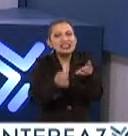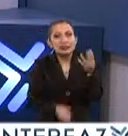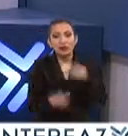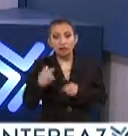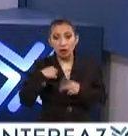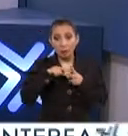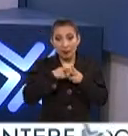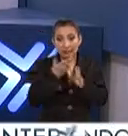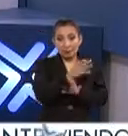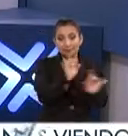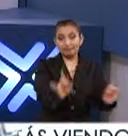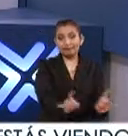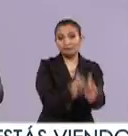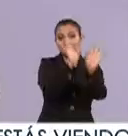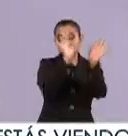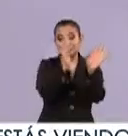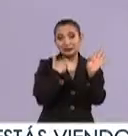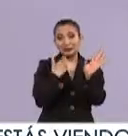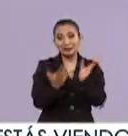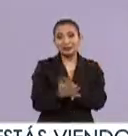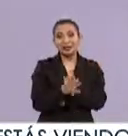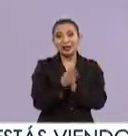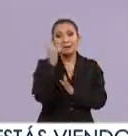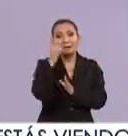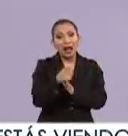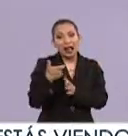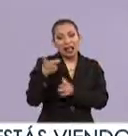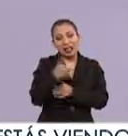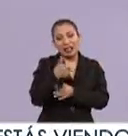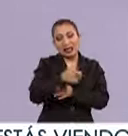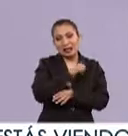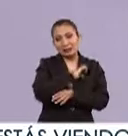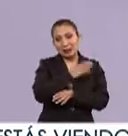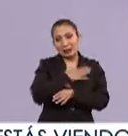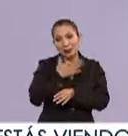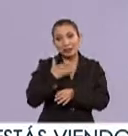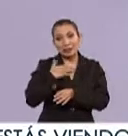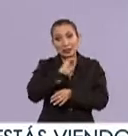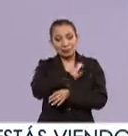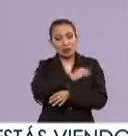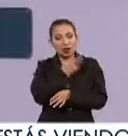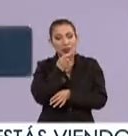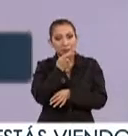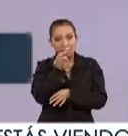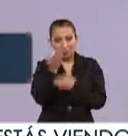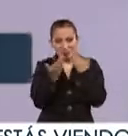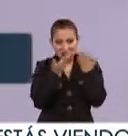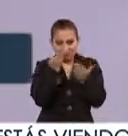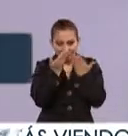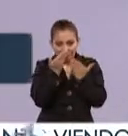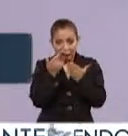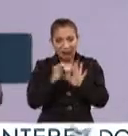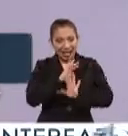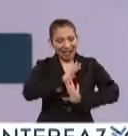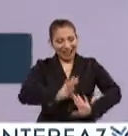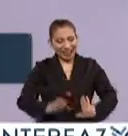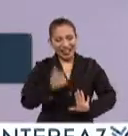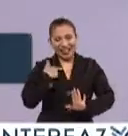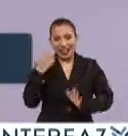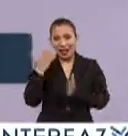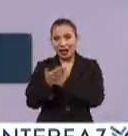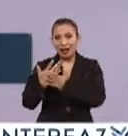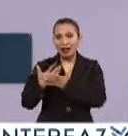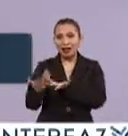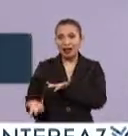yo empecé por casualidad enseñando inglés para costear una estancia en España para mi castellano, para el dominio del castellano. Y ya estoy. Me vi con